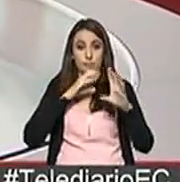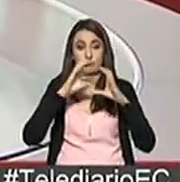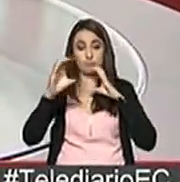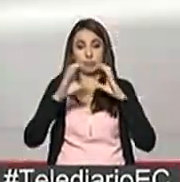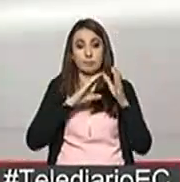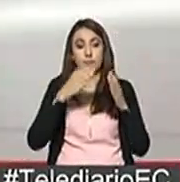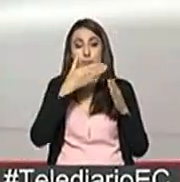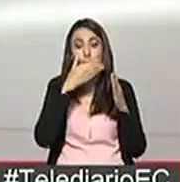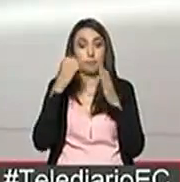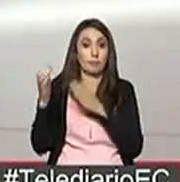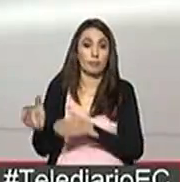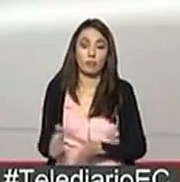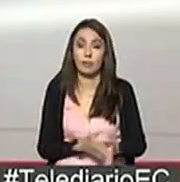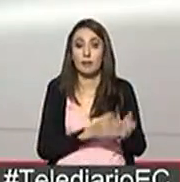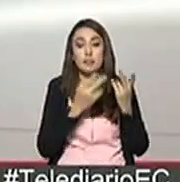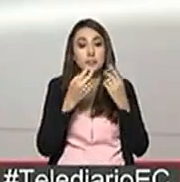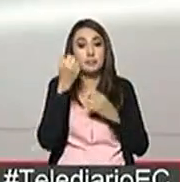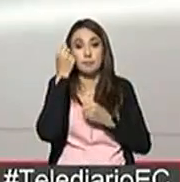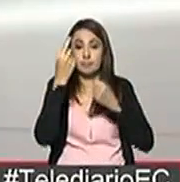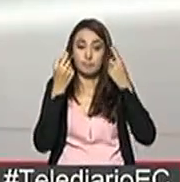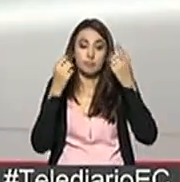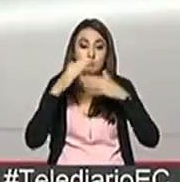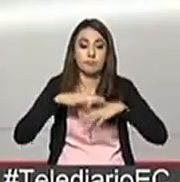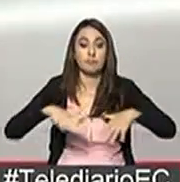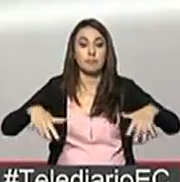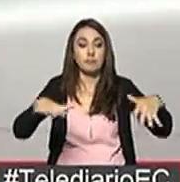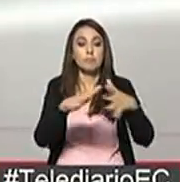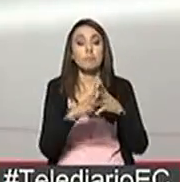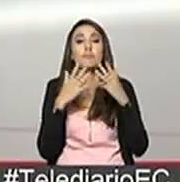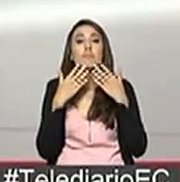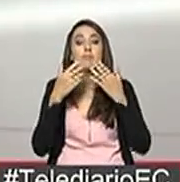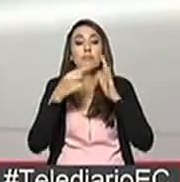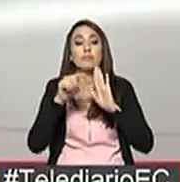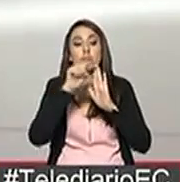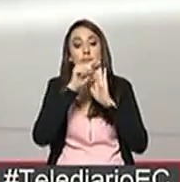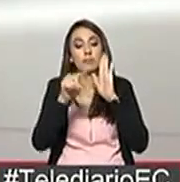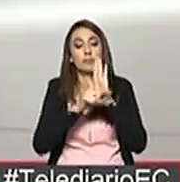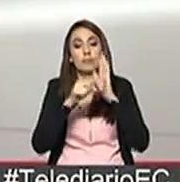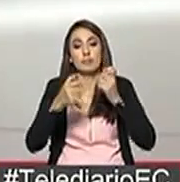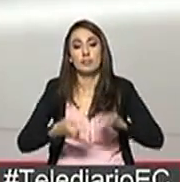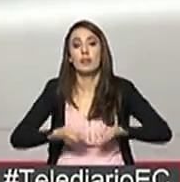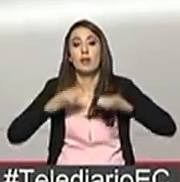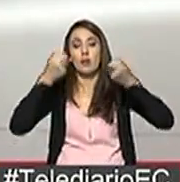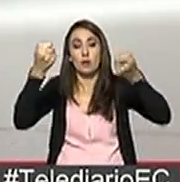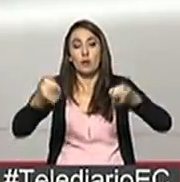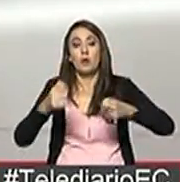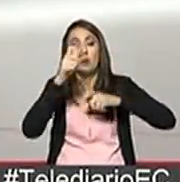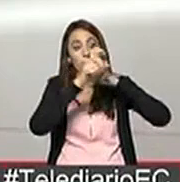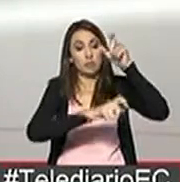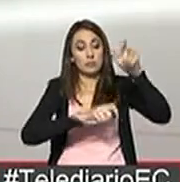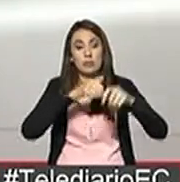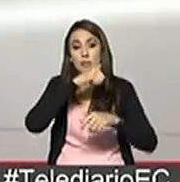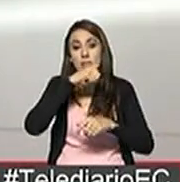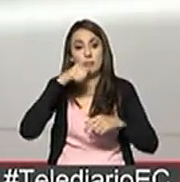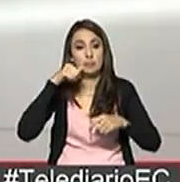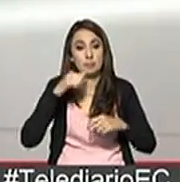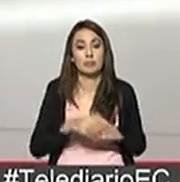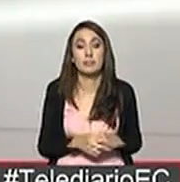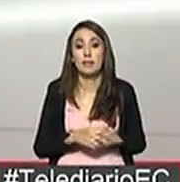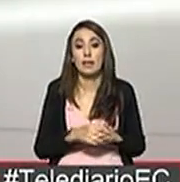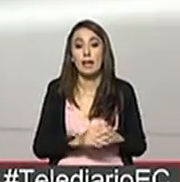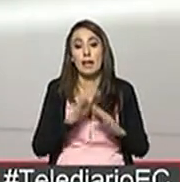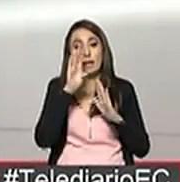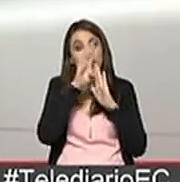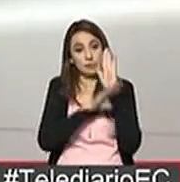de la mejor manera a la ciudadanía para que comprenda en qué medida benefician estos planteamientos para el sector de la cervecería artesanal. La reducción